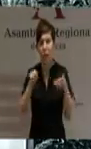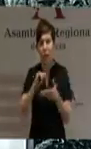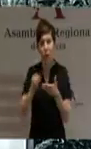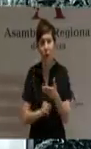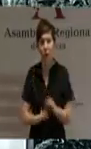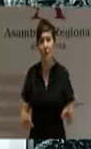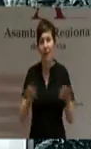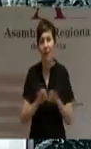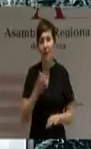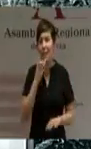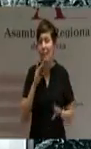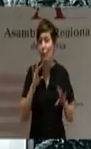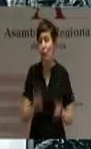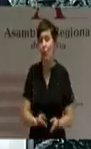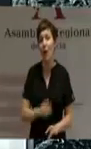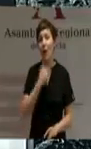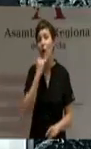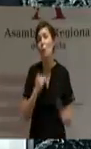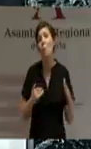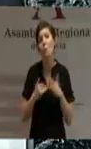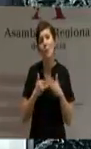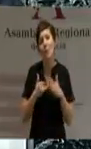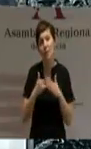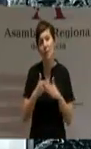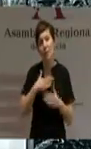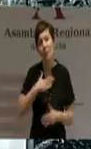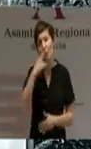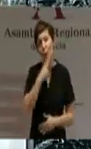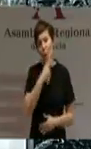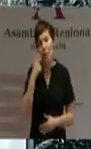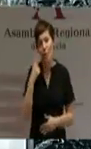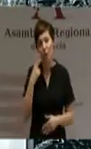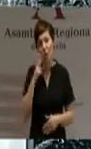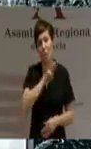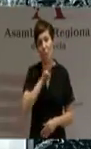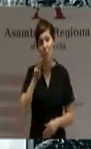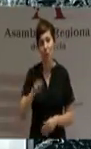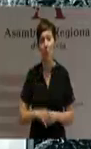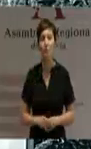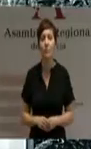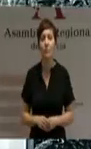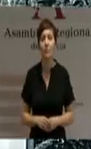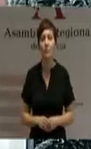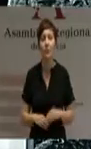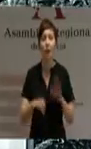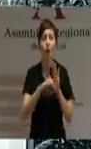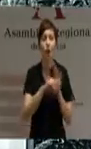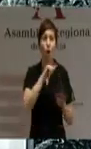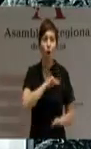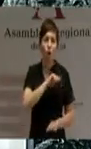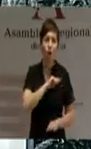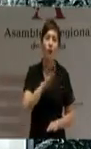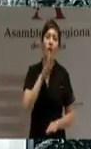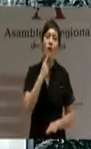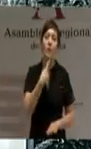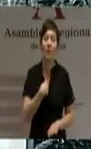hacerlo, en la menor proporción. Ese es el compromiso del Partido Popular. Código ético, dice